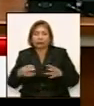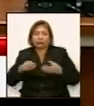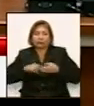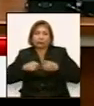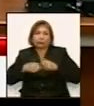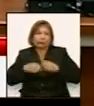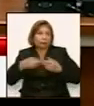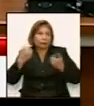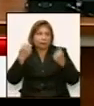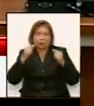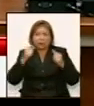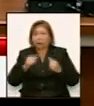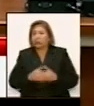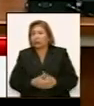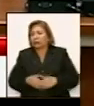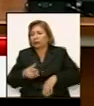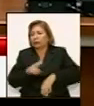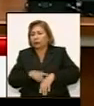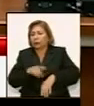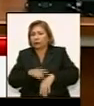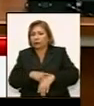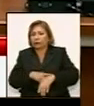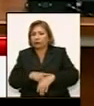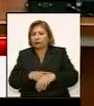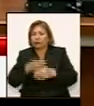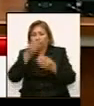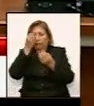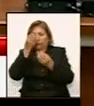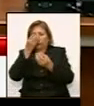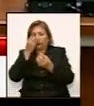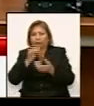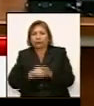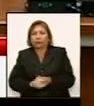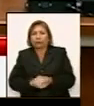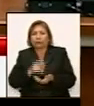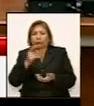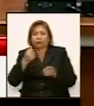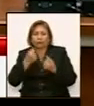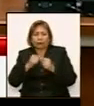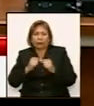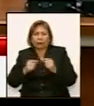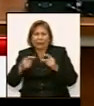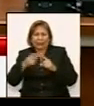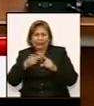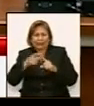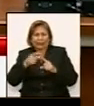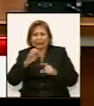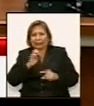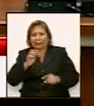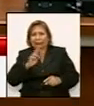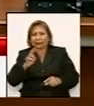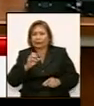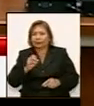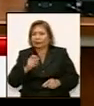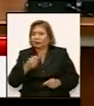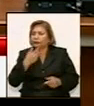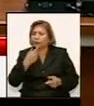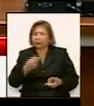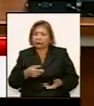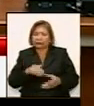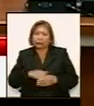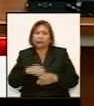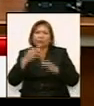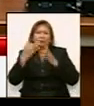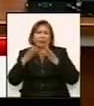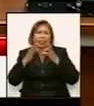y violentos, ¿no? El tiempo de transmisión de un atentado terrorista en